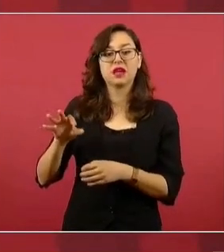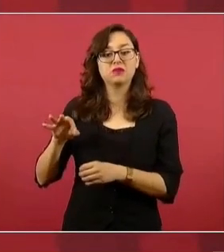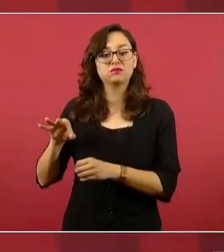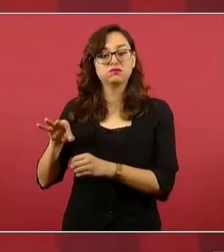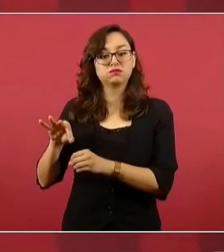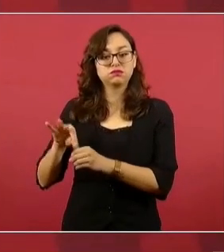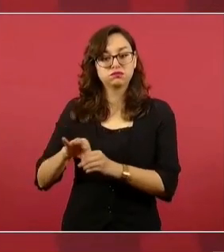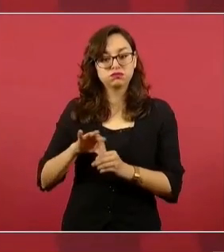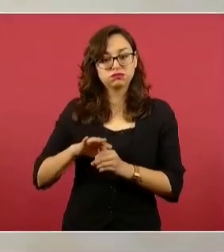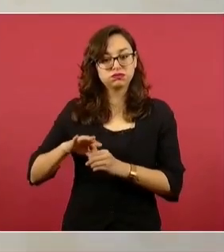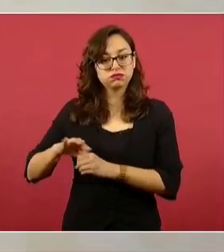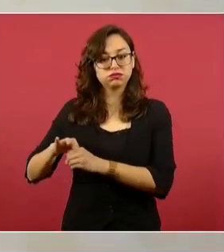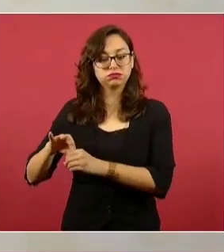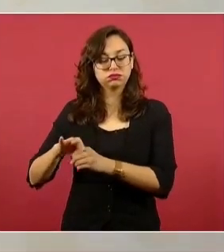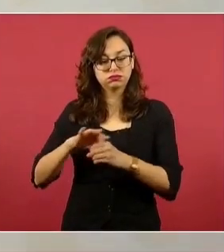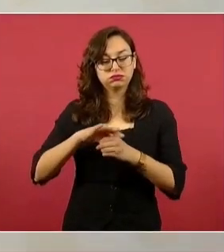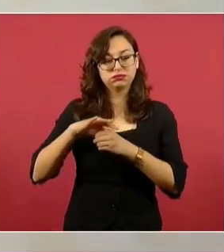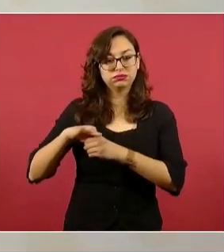porque continuara